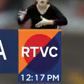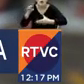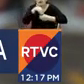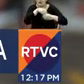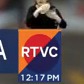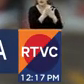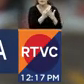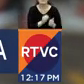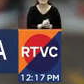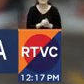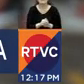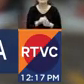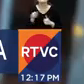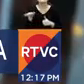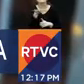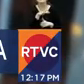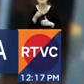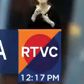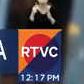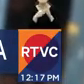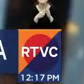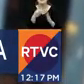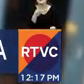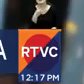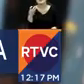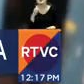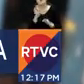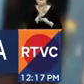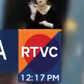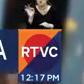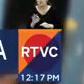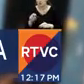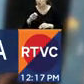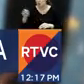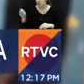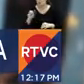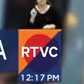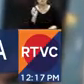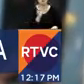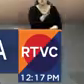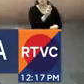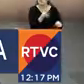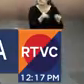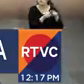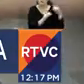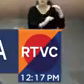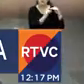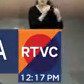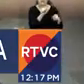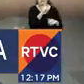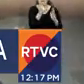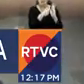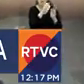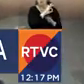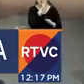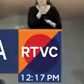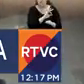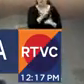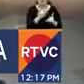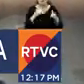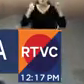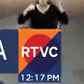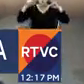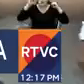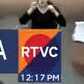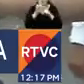un hacinamiento de más de 1.300%. La del sur también está llegando al 1.000%. Todo nos genera preocupación la situación